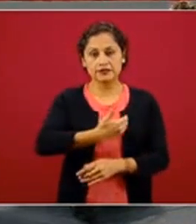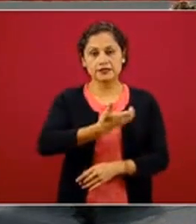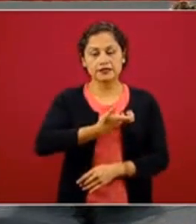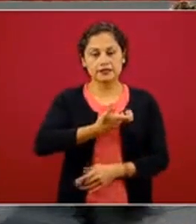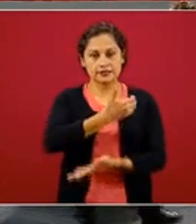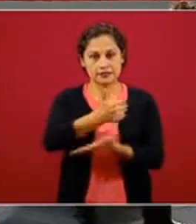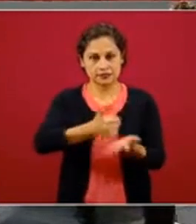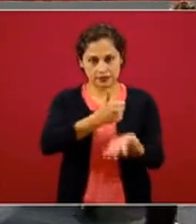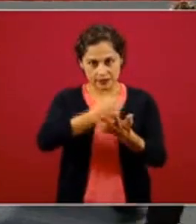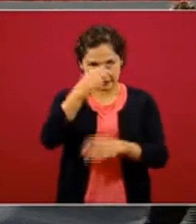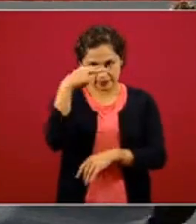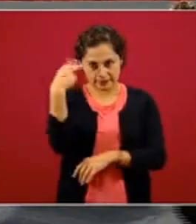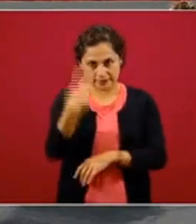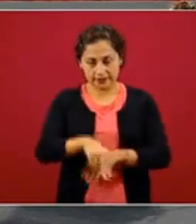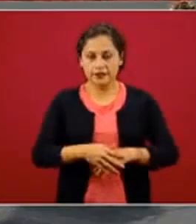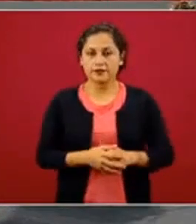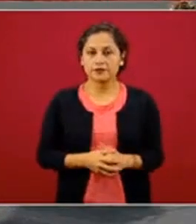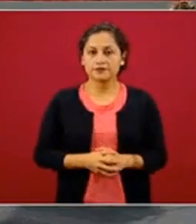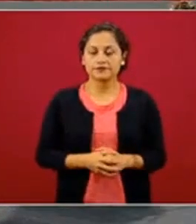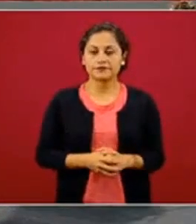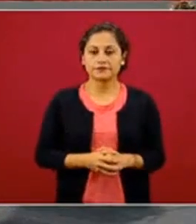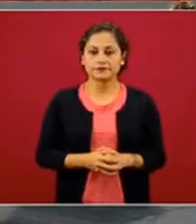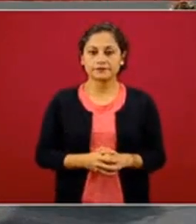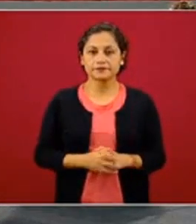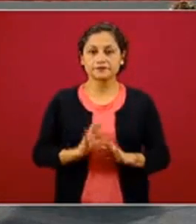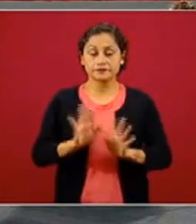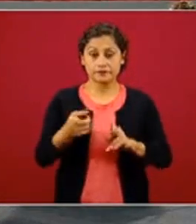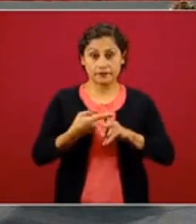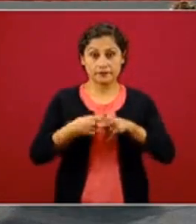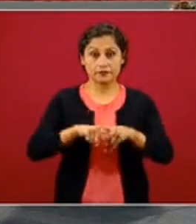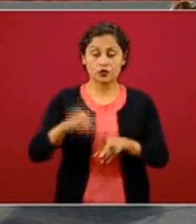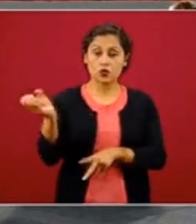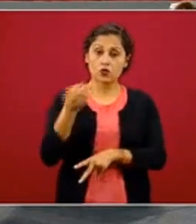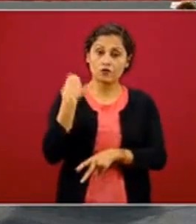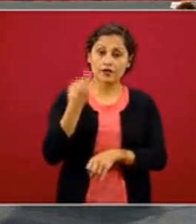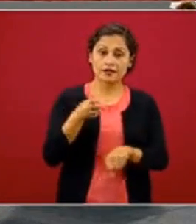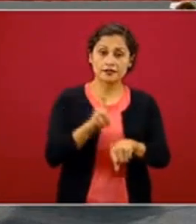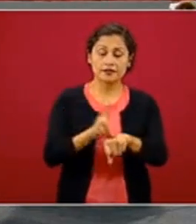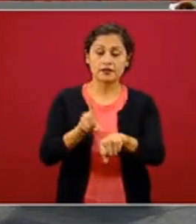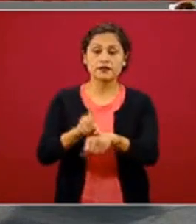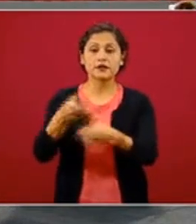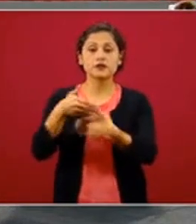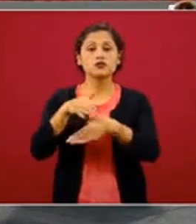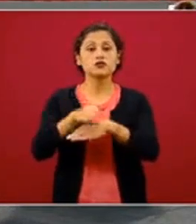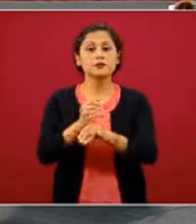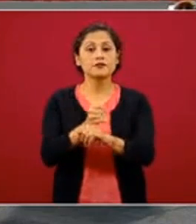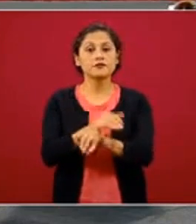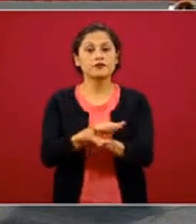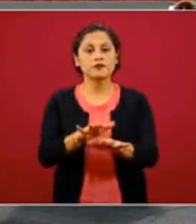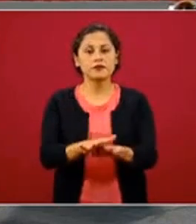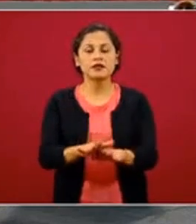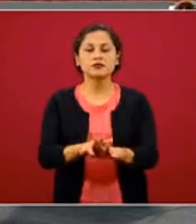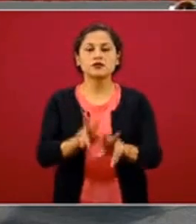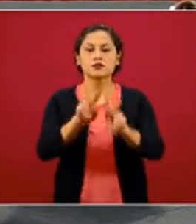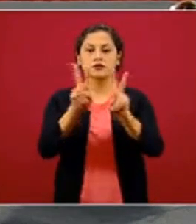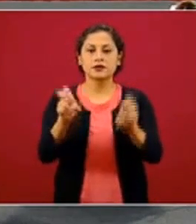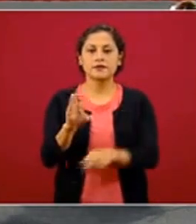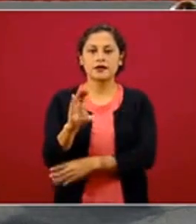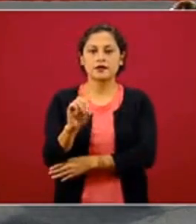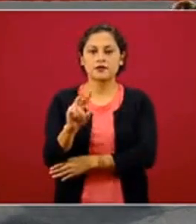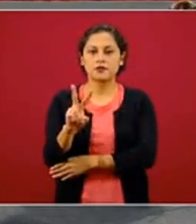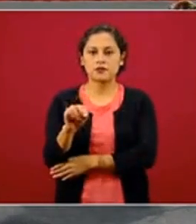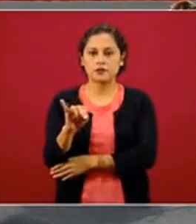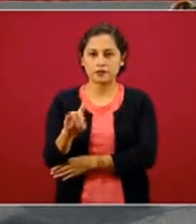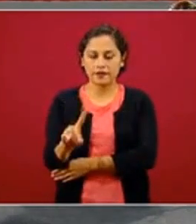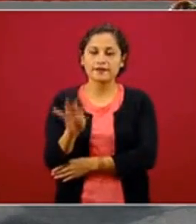México, y vamos a iniciar la conferencia diaria sobre la situación de la pandemia de COVID-19,